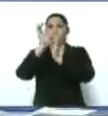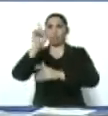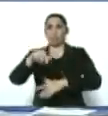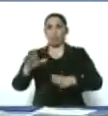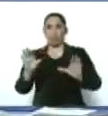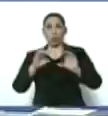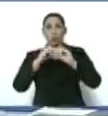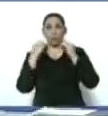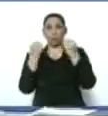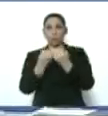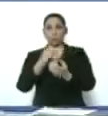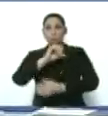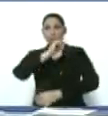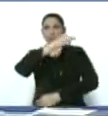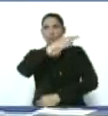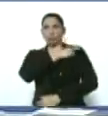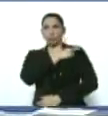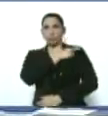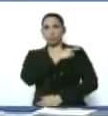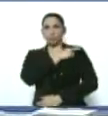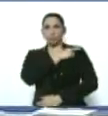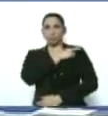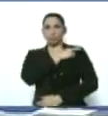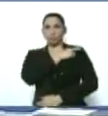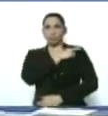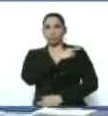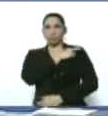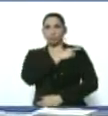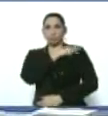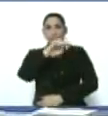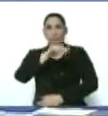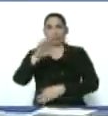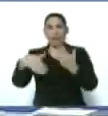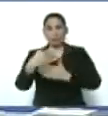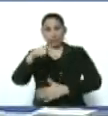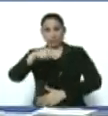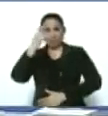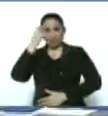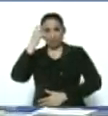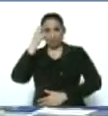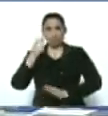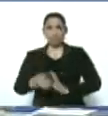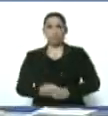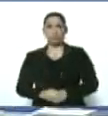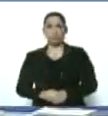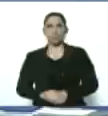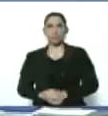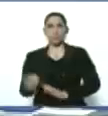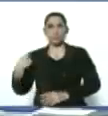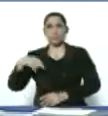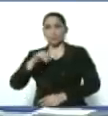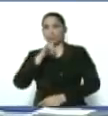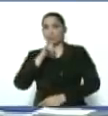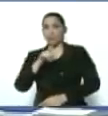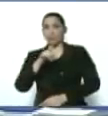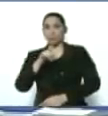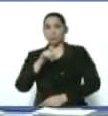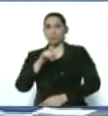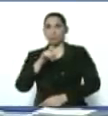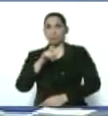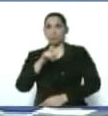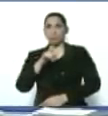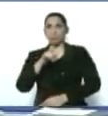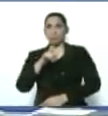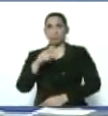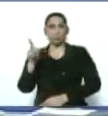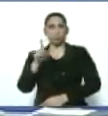oficina del director. Al día de hoy, tengo un anuncio, pero primero voy a dar este